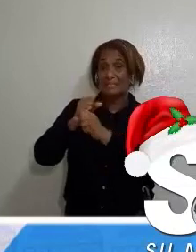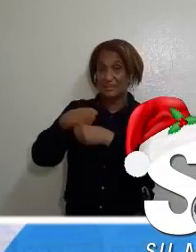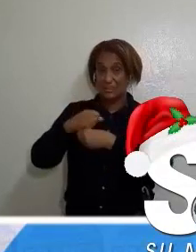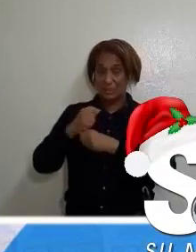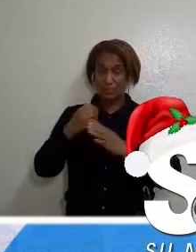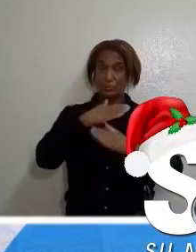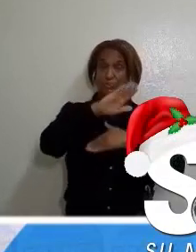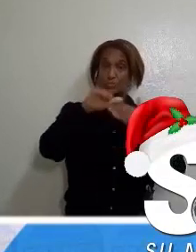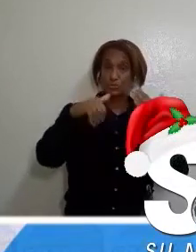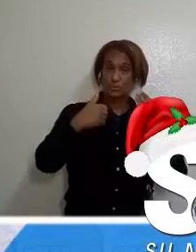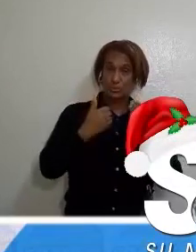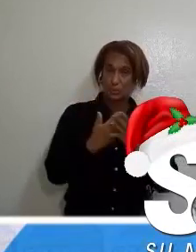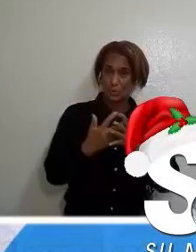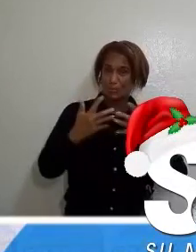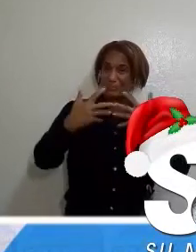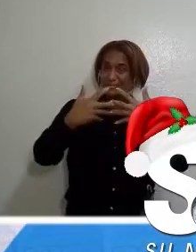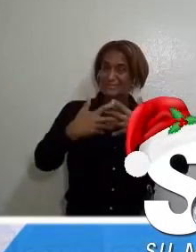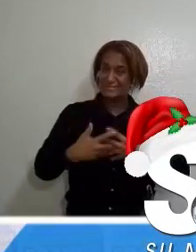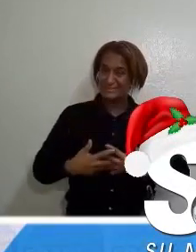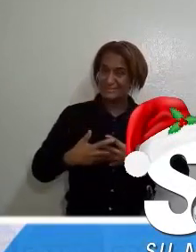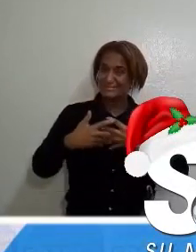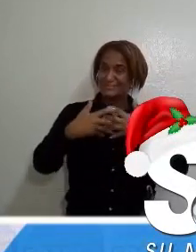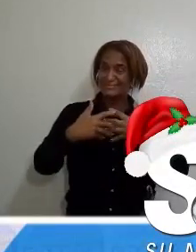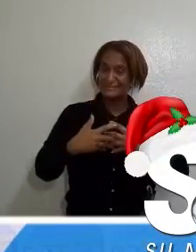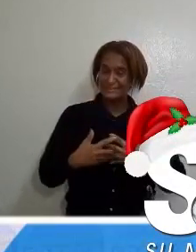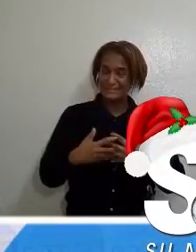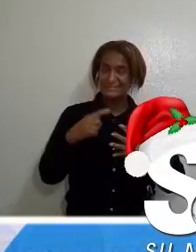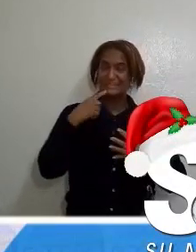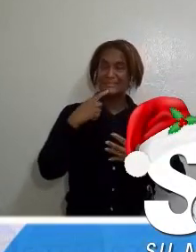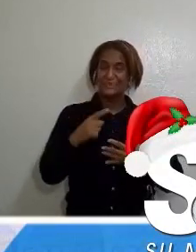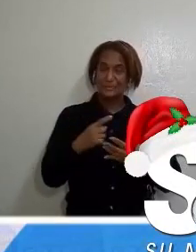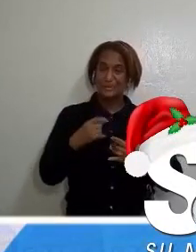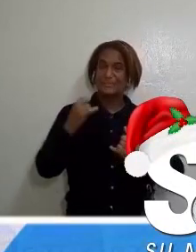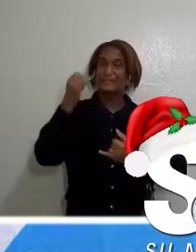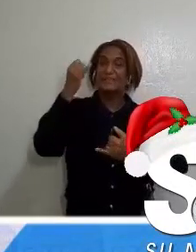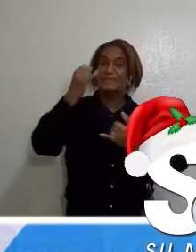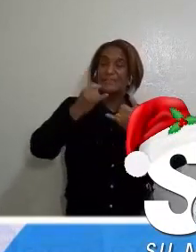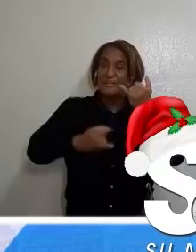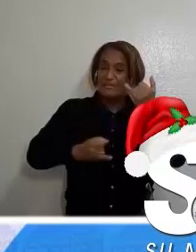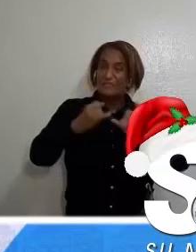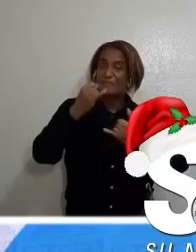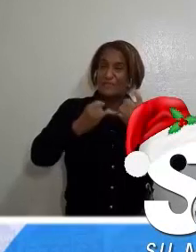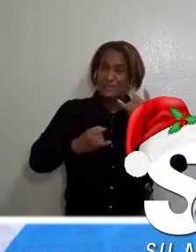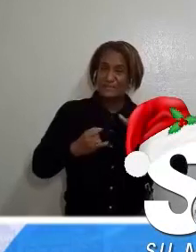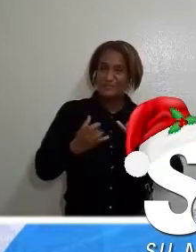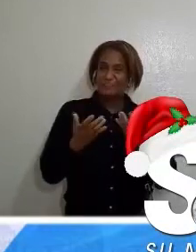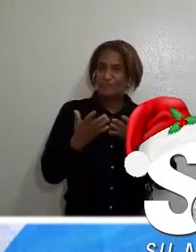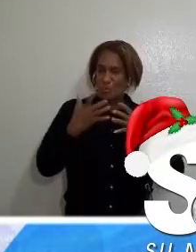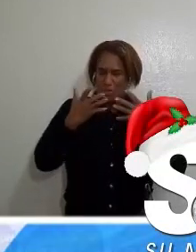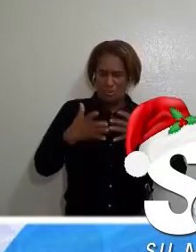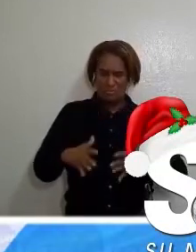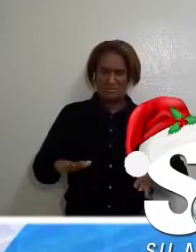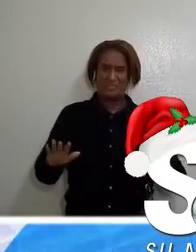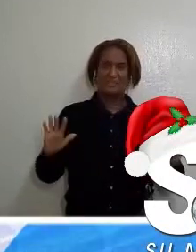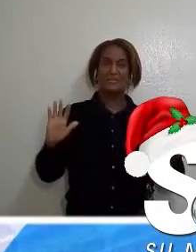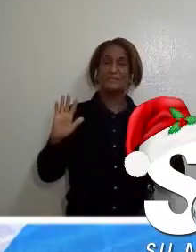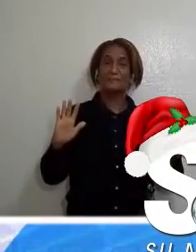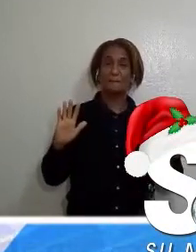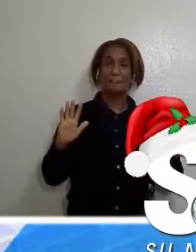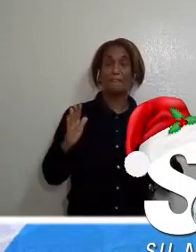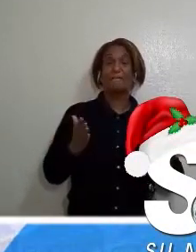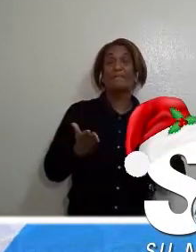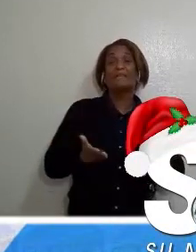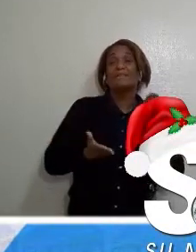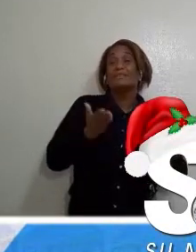pasado año durante varios lunes hasta que final cuentas se hasta que finalmente se dio cuenta de que esto no